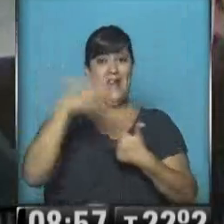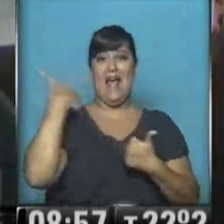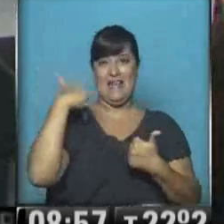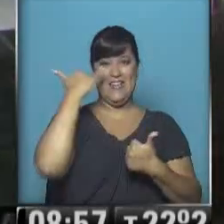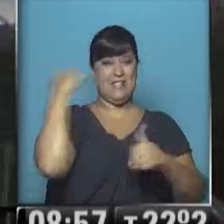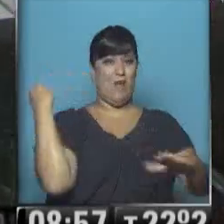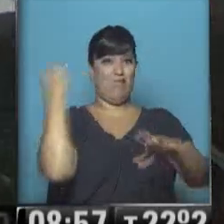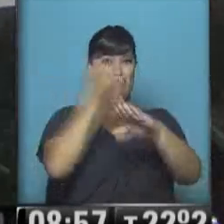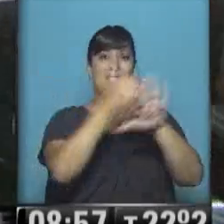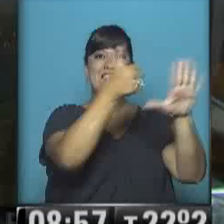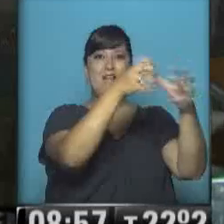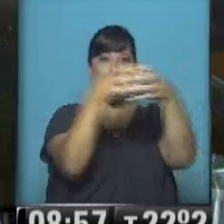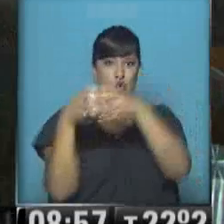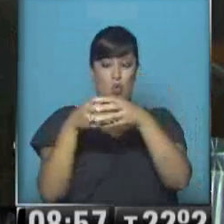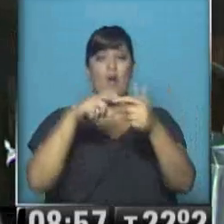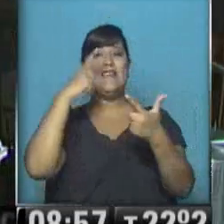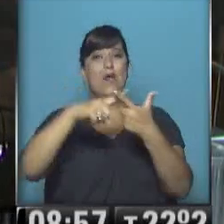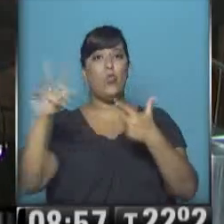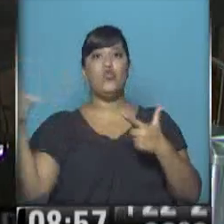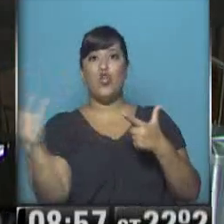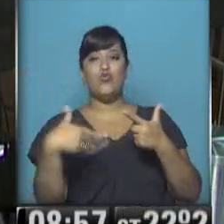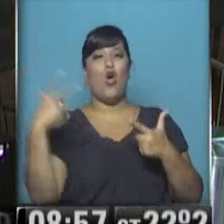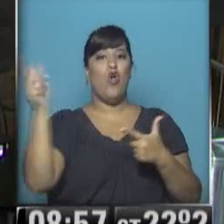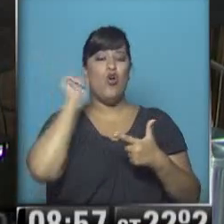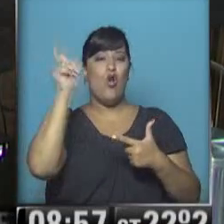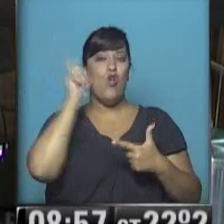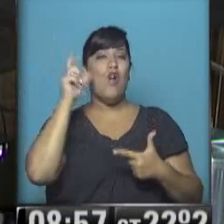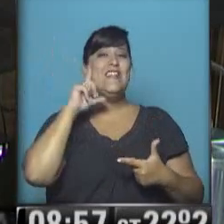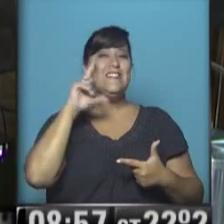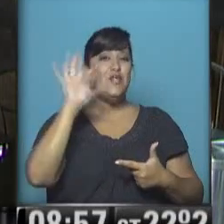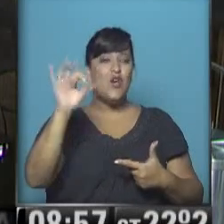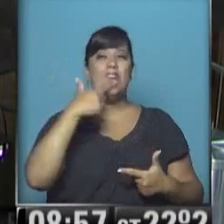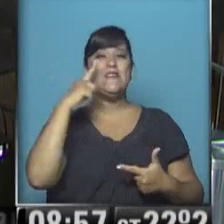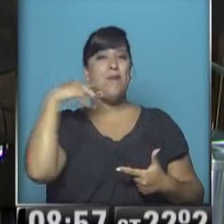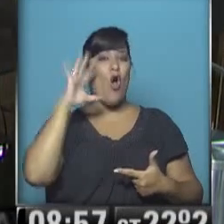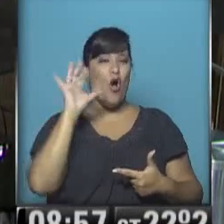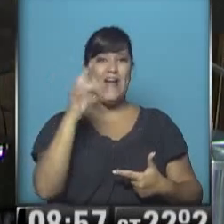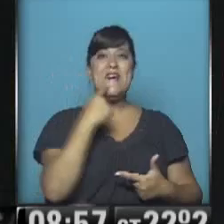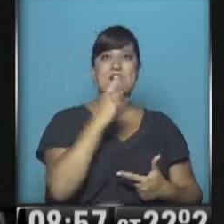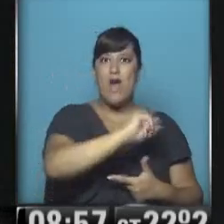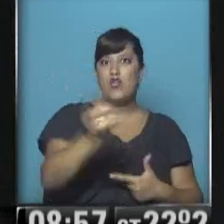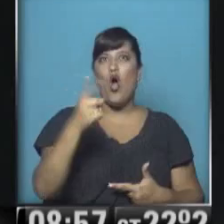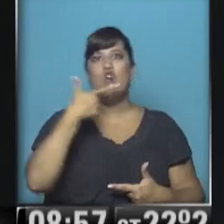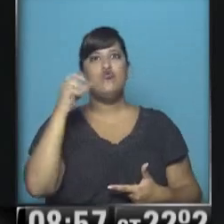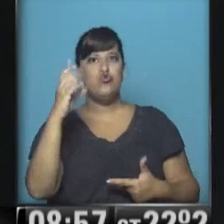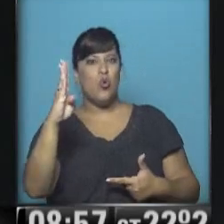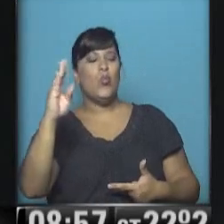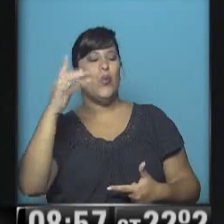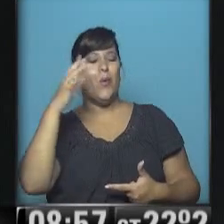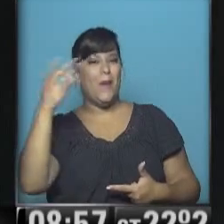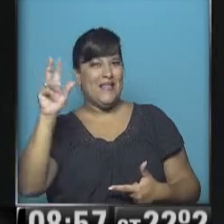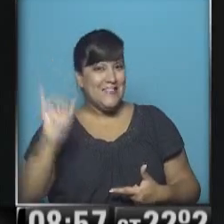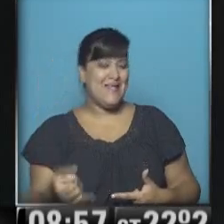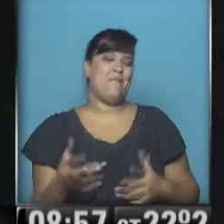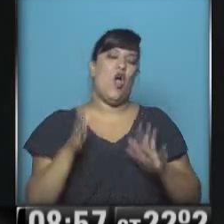al hexagonal. Exactamente. La segunda, que todos los goles que Gio Simeone no tenía para River los tenía para sub-20. Bueno, pero hay que darle tiempo, 19 años.